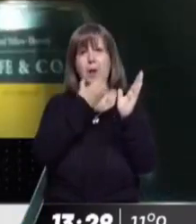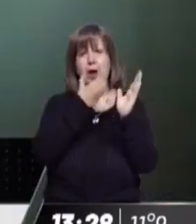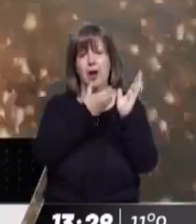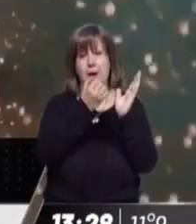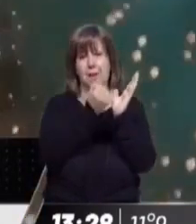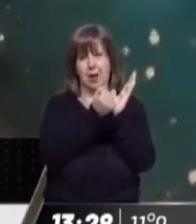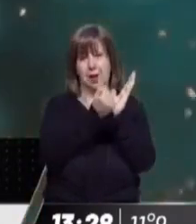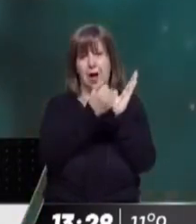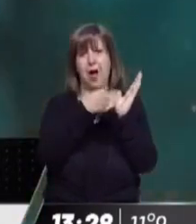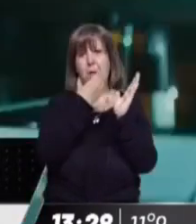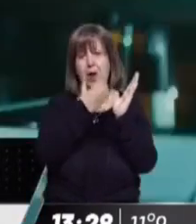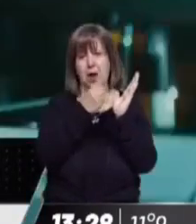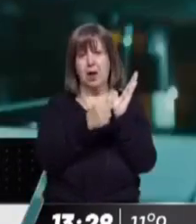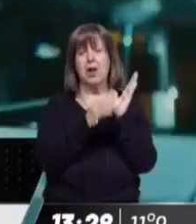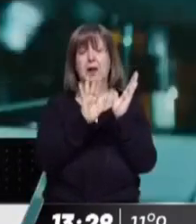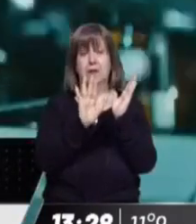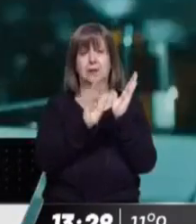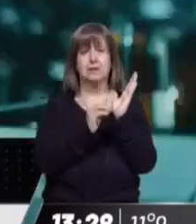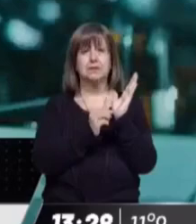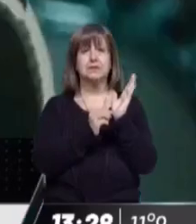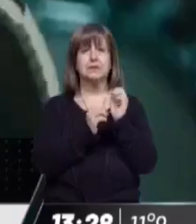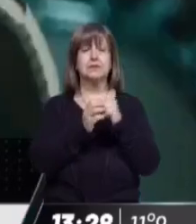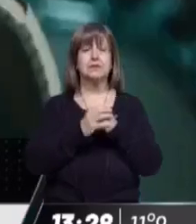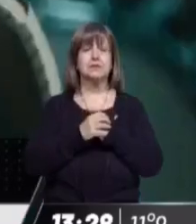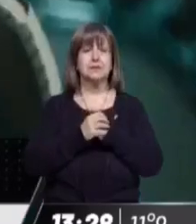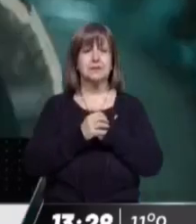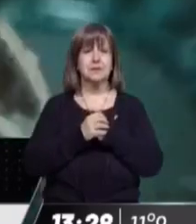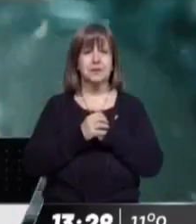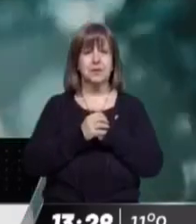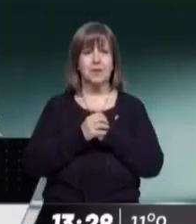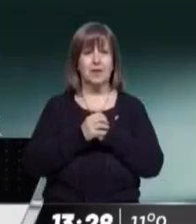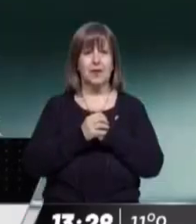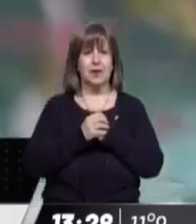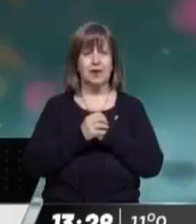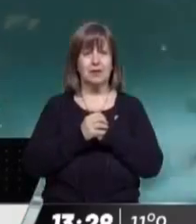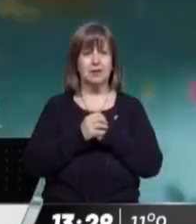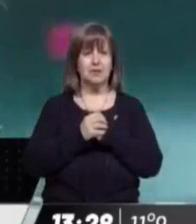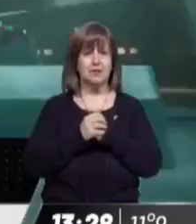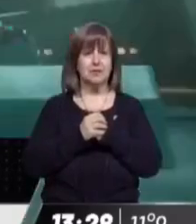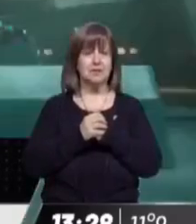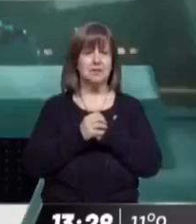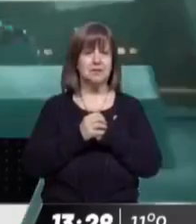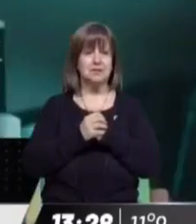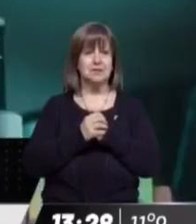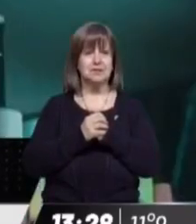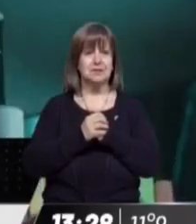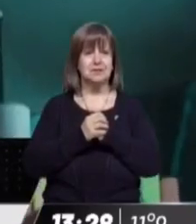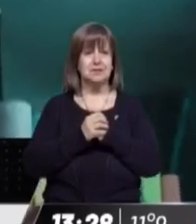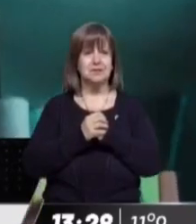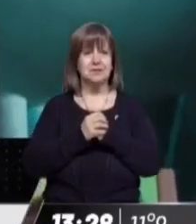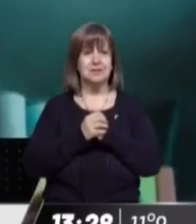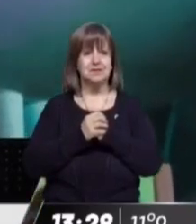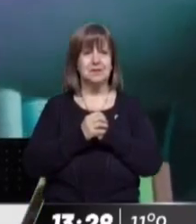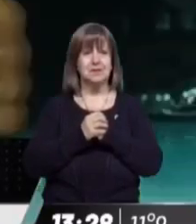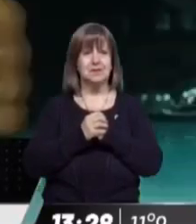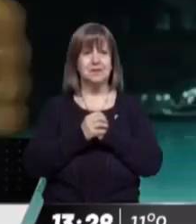ming all the things you do Give Me A Reason to build